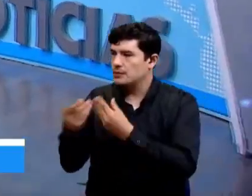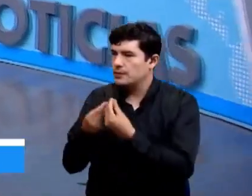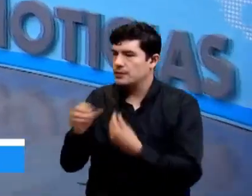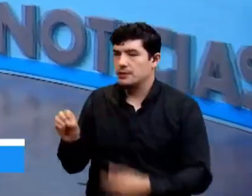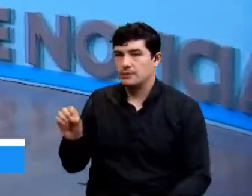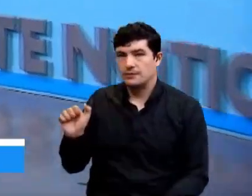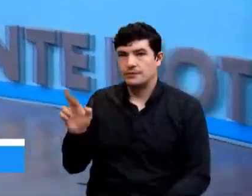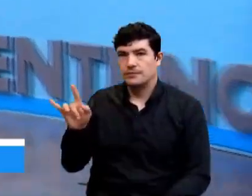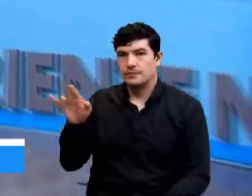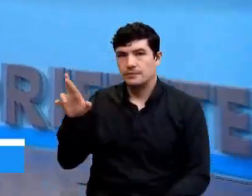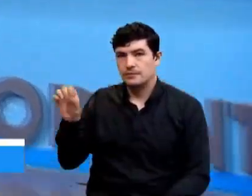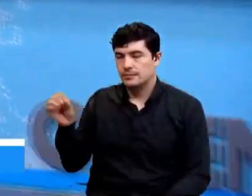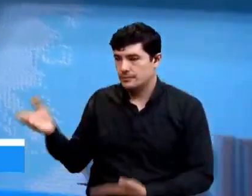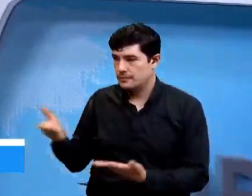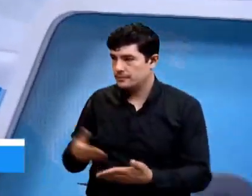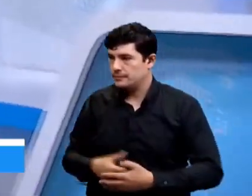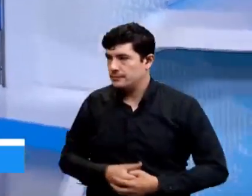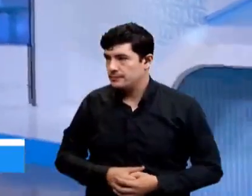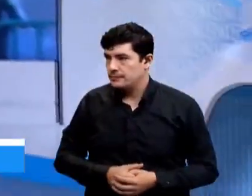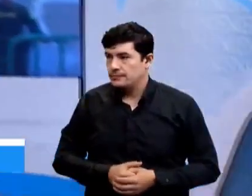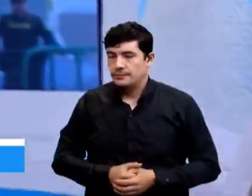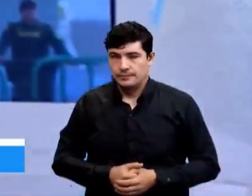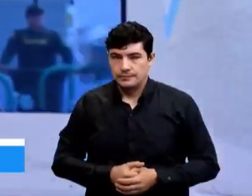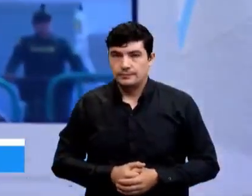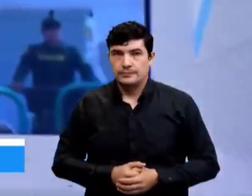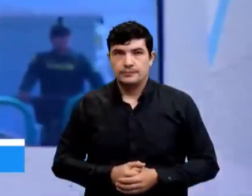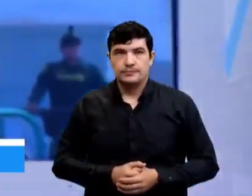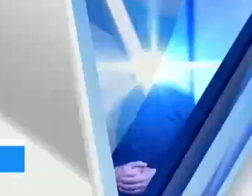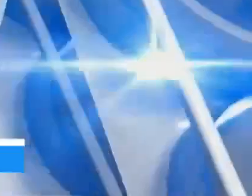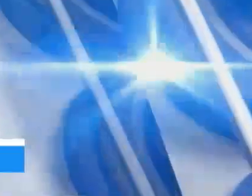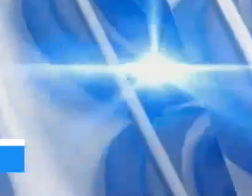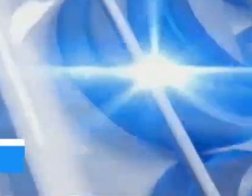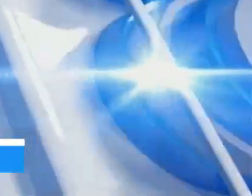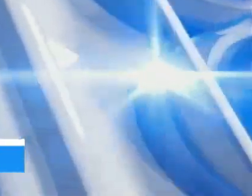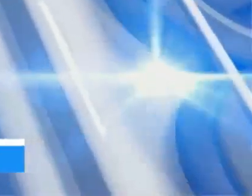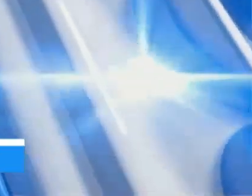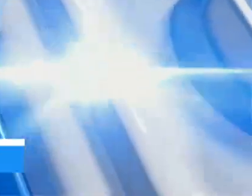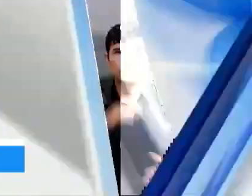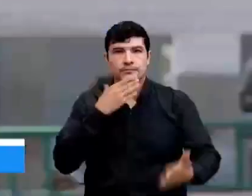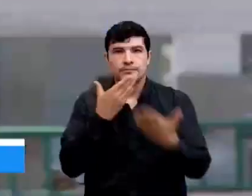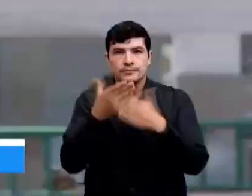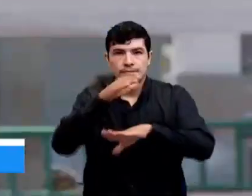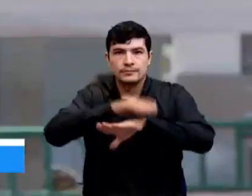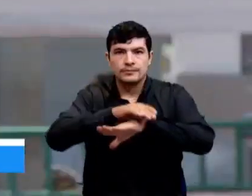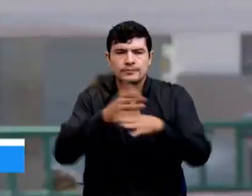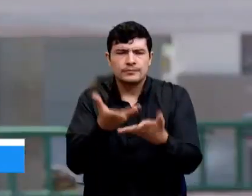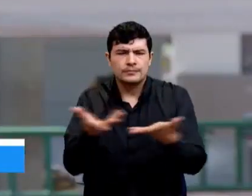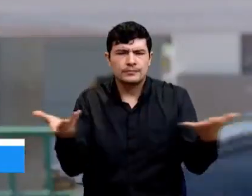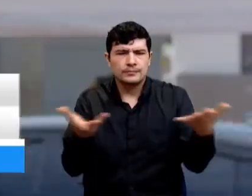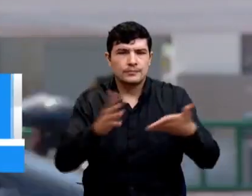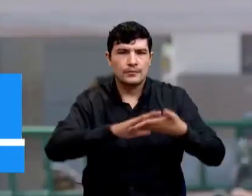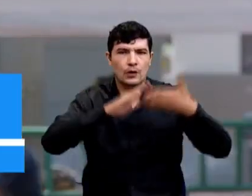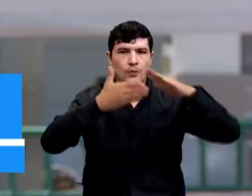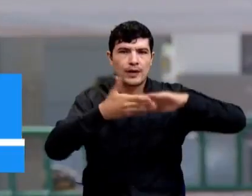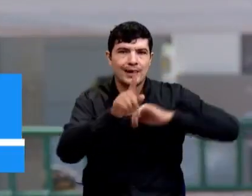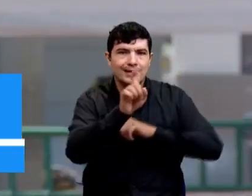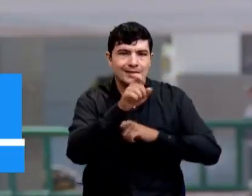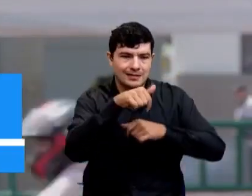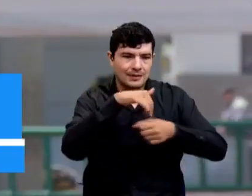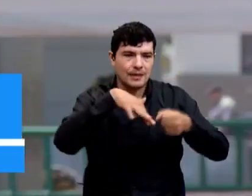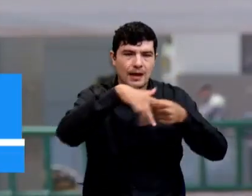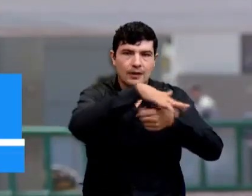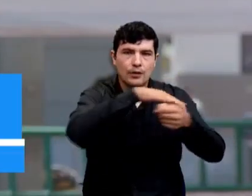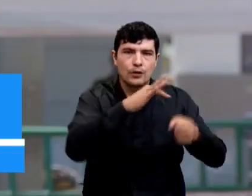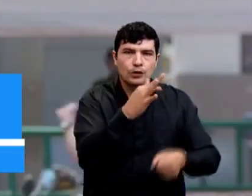¿Qué tal, compañeros y televidentes? Muy buenas tardes. Pues mire, el hecho ocurrió en la comuna número 6 de la ciudad de Cúcuta, más exactamente en el barrio